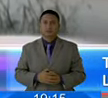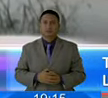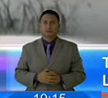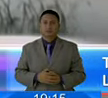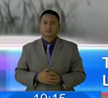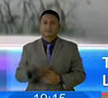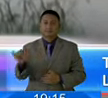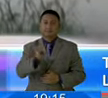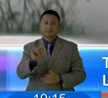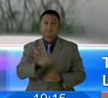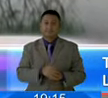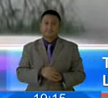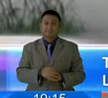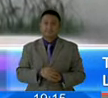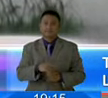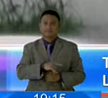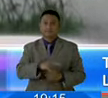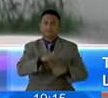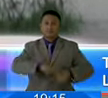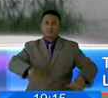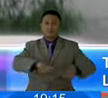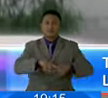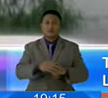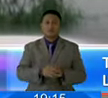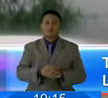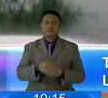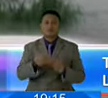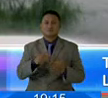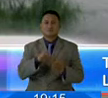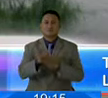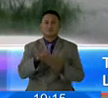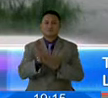Imagen similar a esta captada en el sector Socio Vivienda.